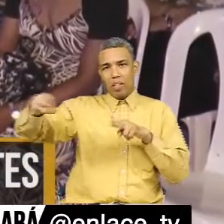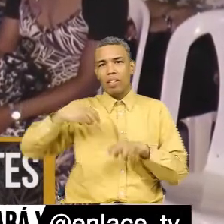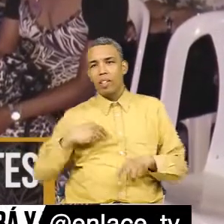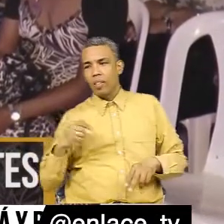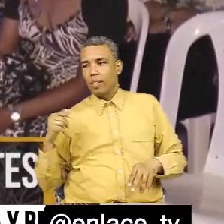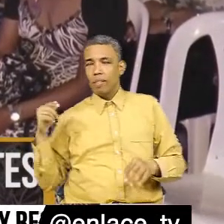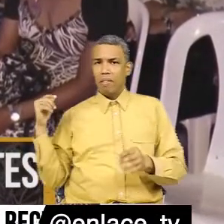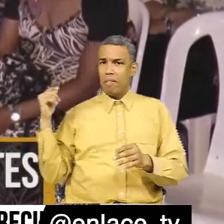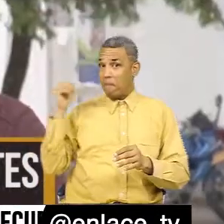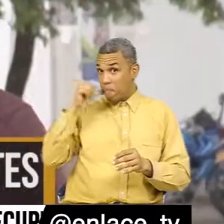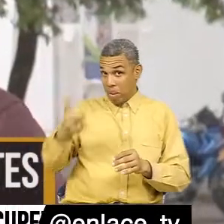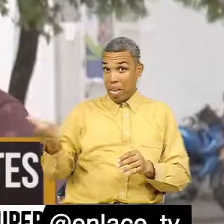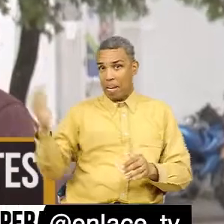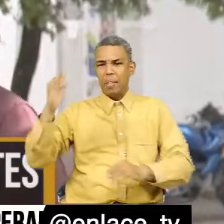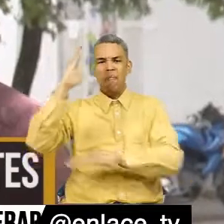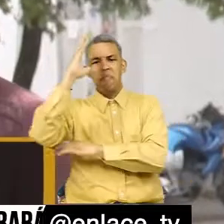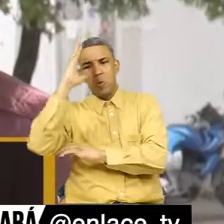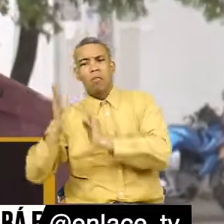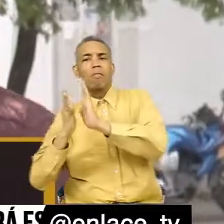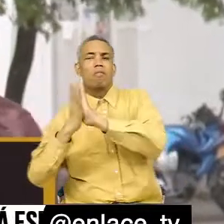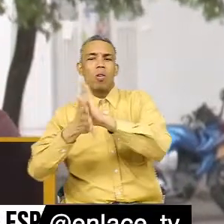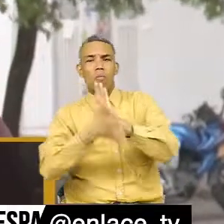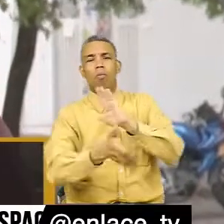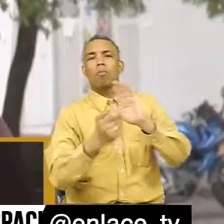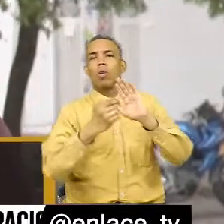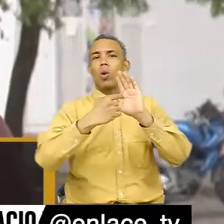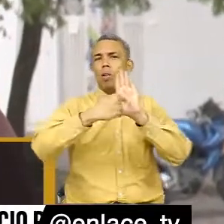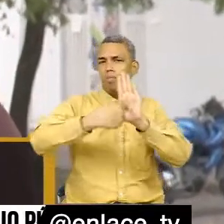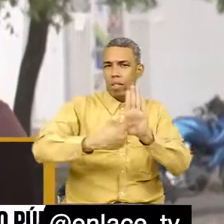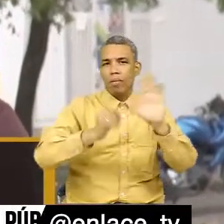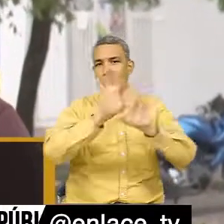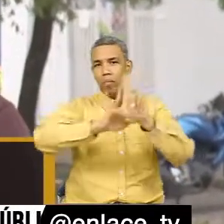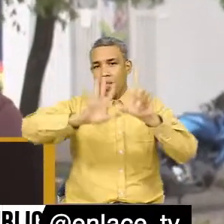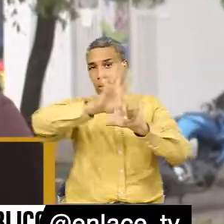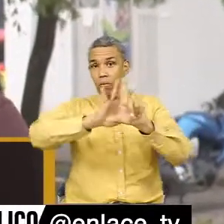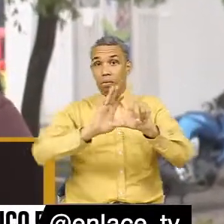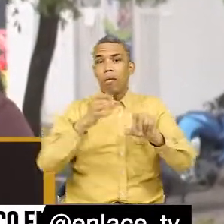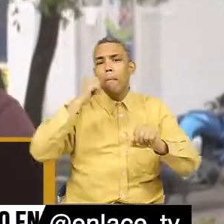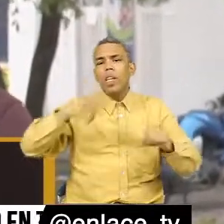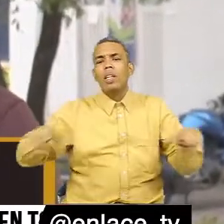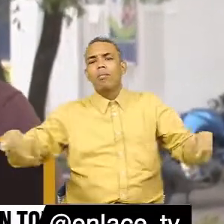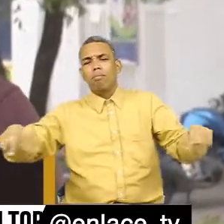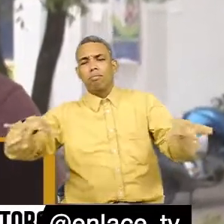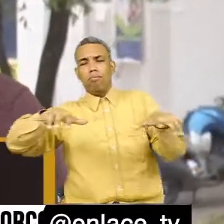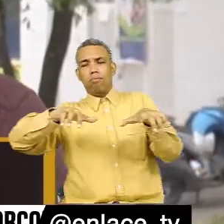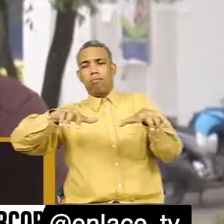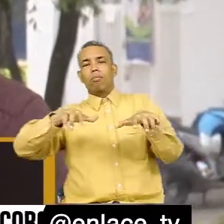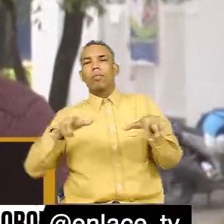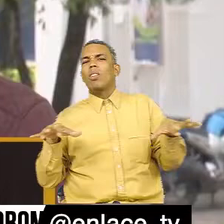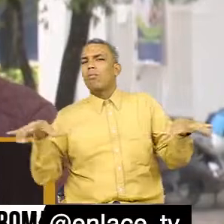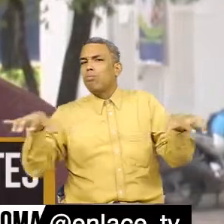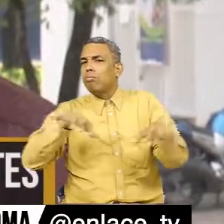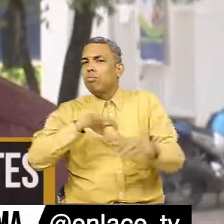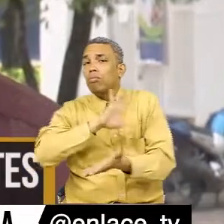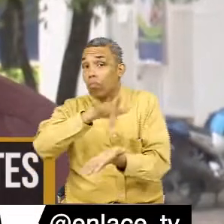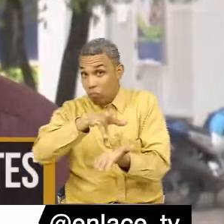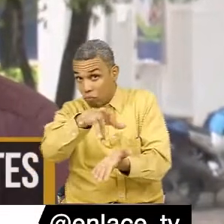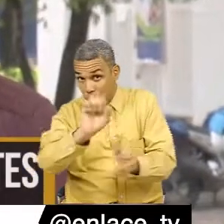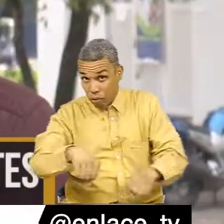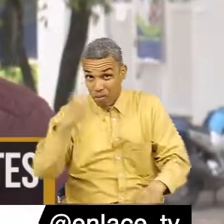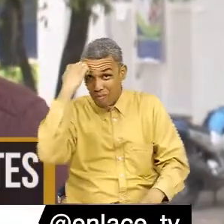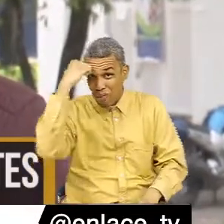esta institución educativa. Estamos invitando a todos los profesores, a todos los docentes, a todas las personas interesadas en hacer un posgrado